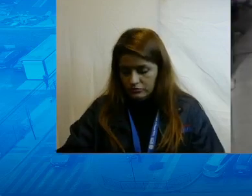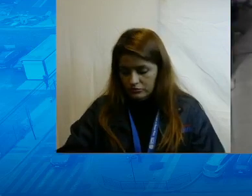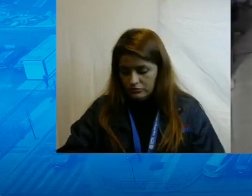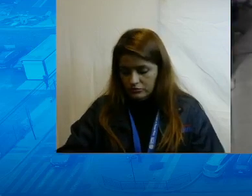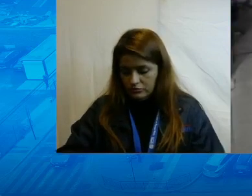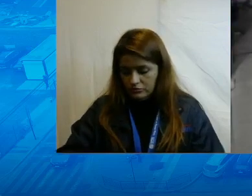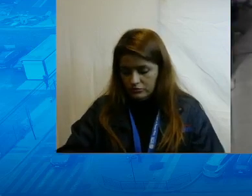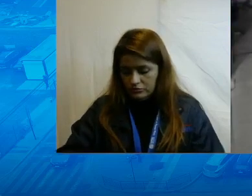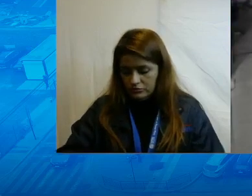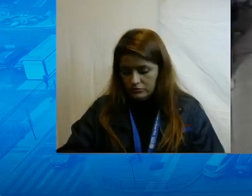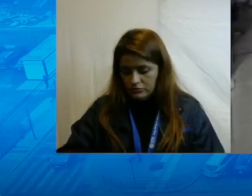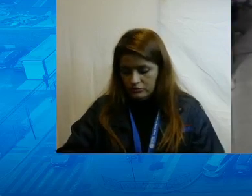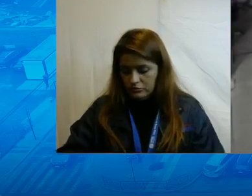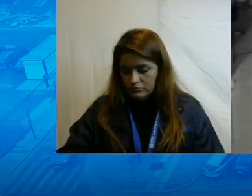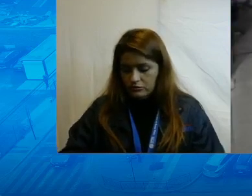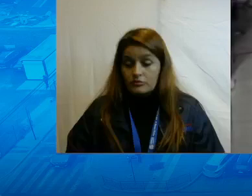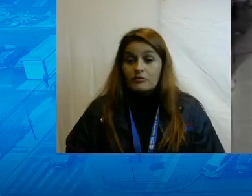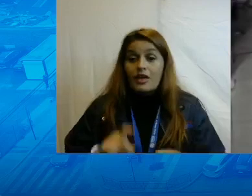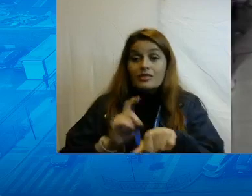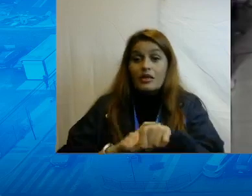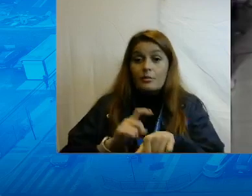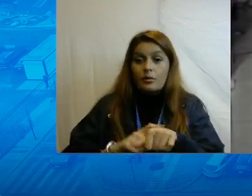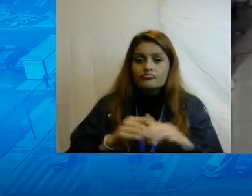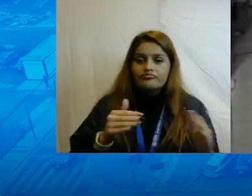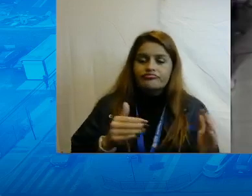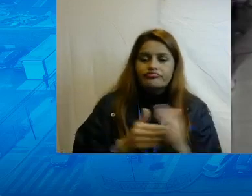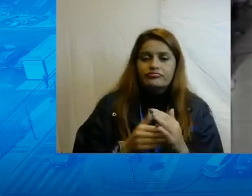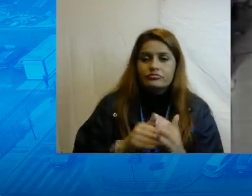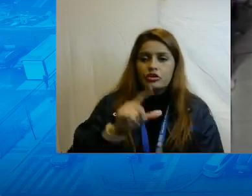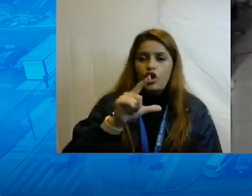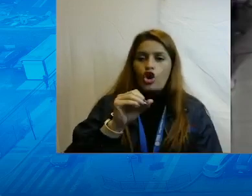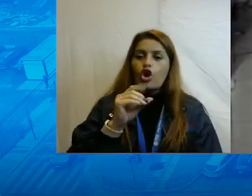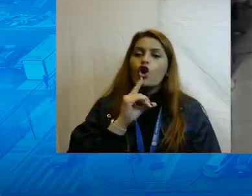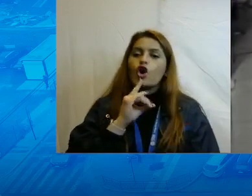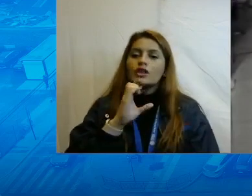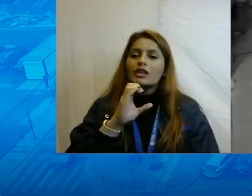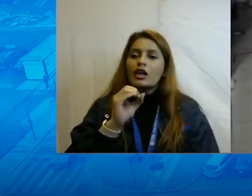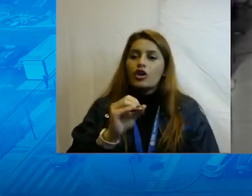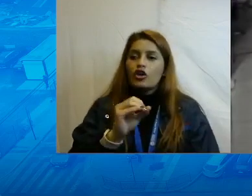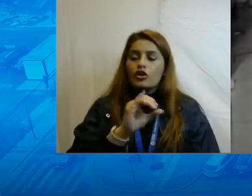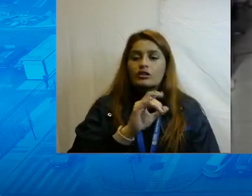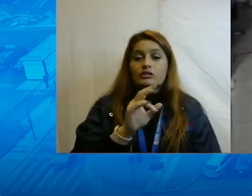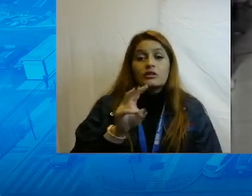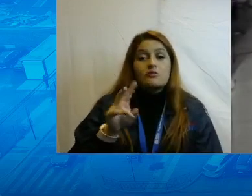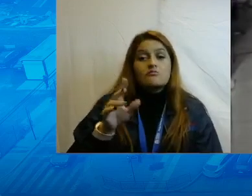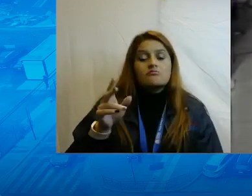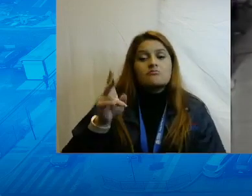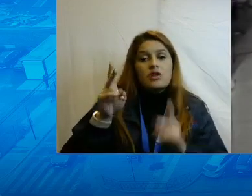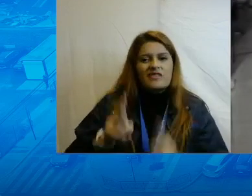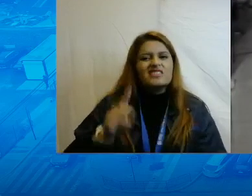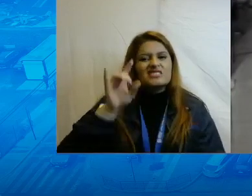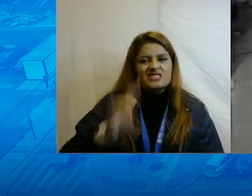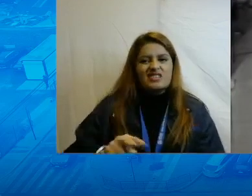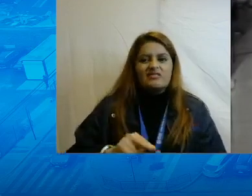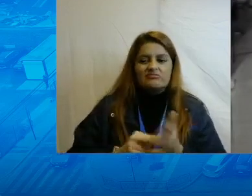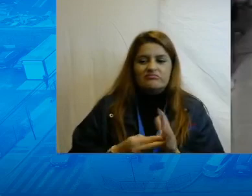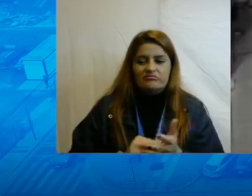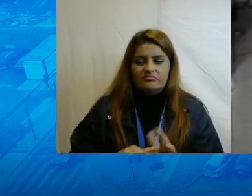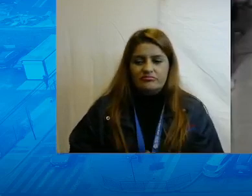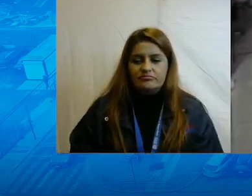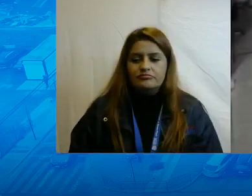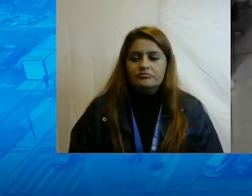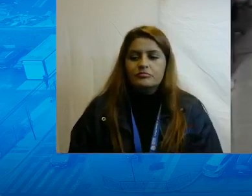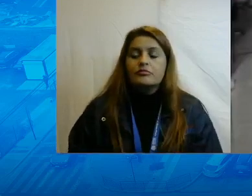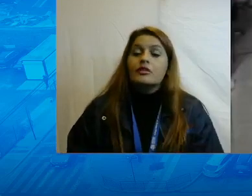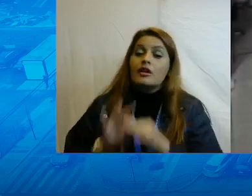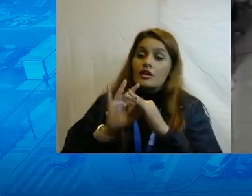tiempo loteos irregulares, que sabemos cómo afecta a la comunidad y a la ciudad también.